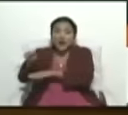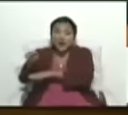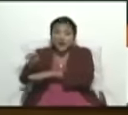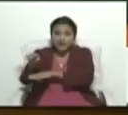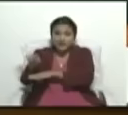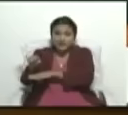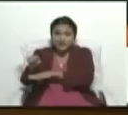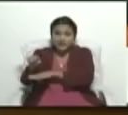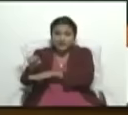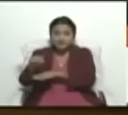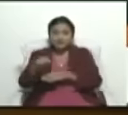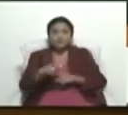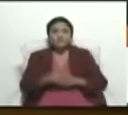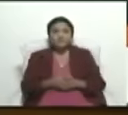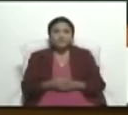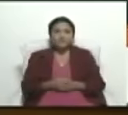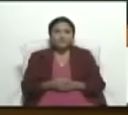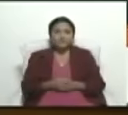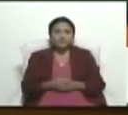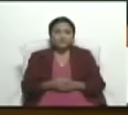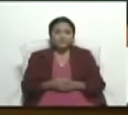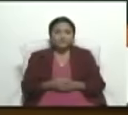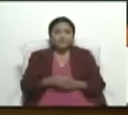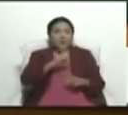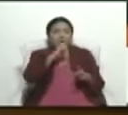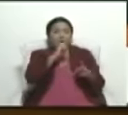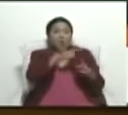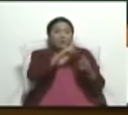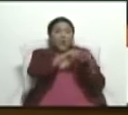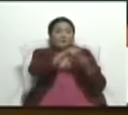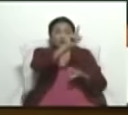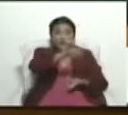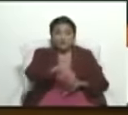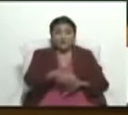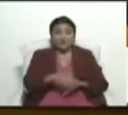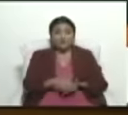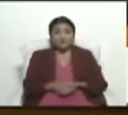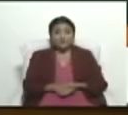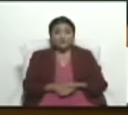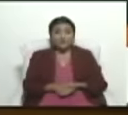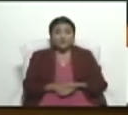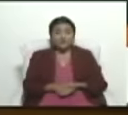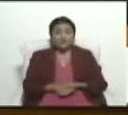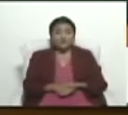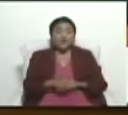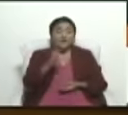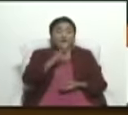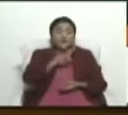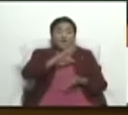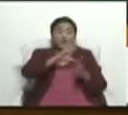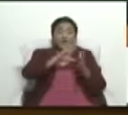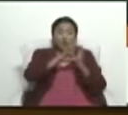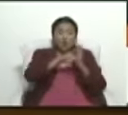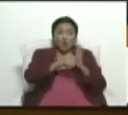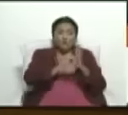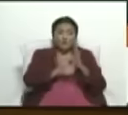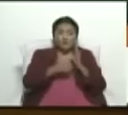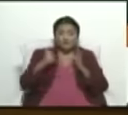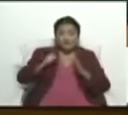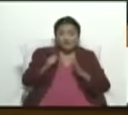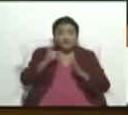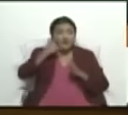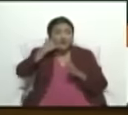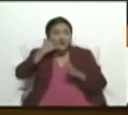Inclusive, ese odio a su marido, ella refiere que a ella la roban en Chile, una cartera, le roban el